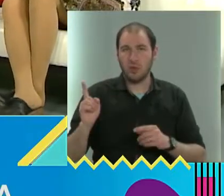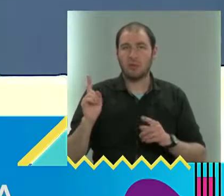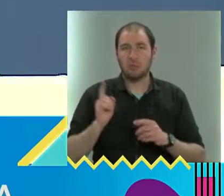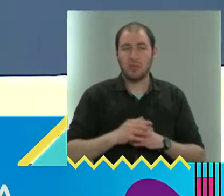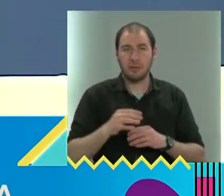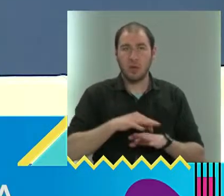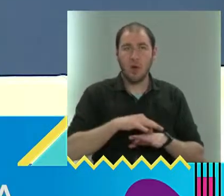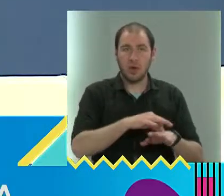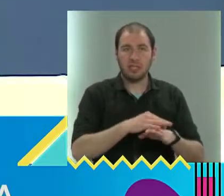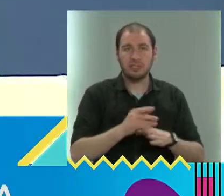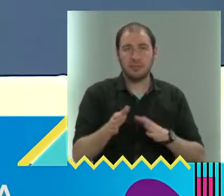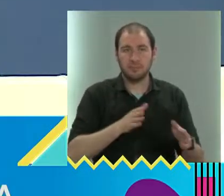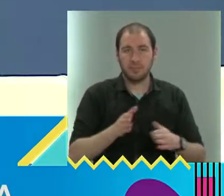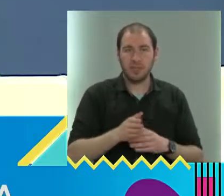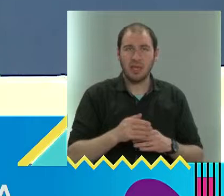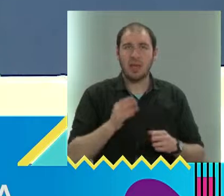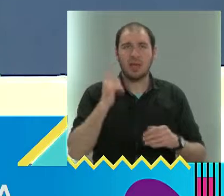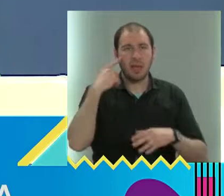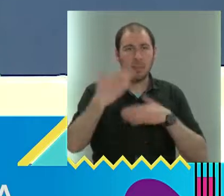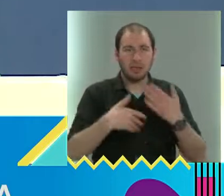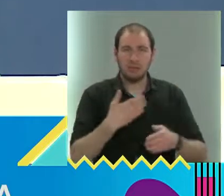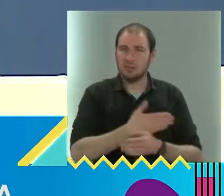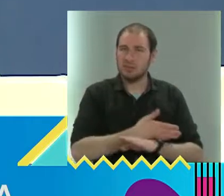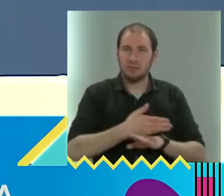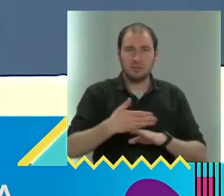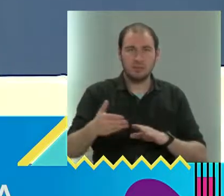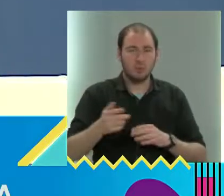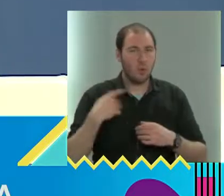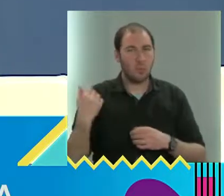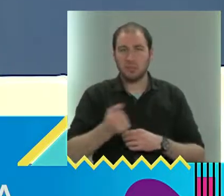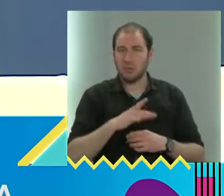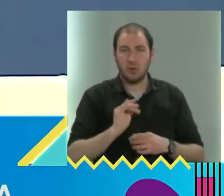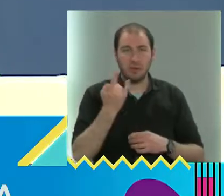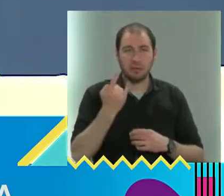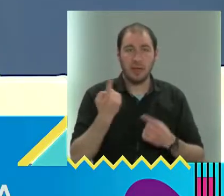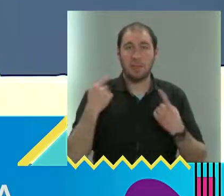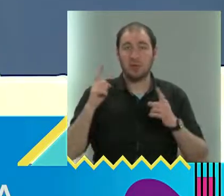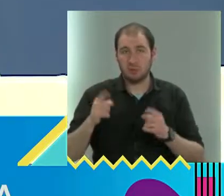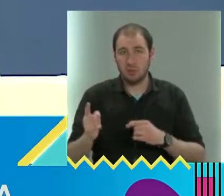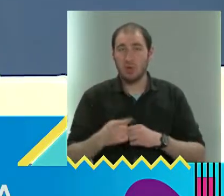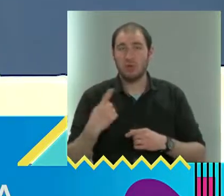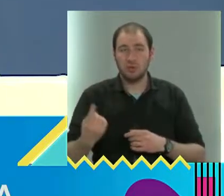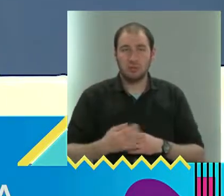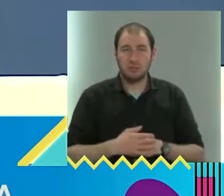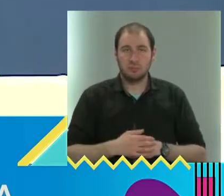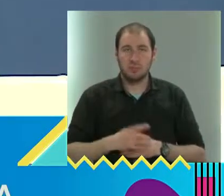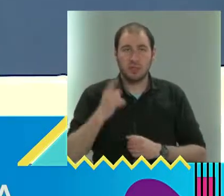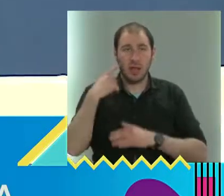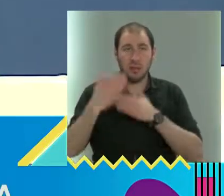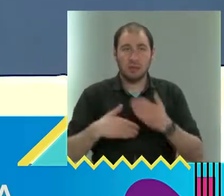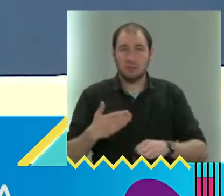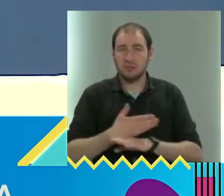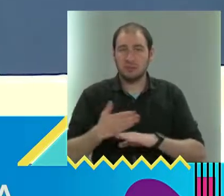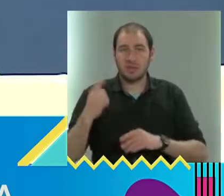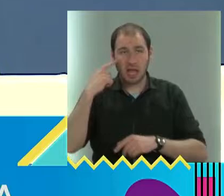me orienta respecto a la formación continua, que esto es muy fuerte en la universidad, pero también nosotros tenemos la formación continua, es decir,